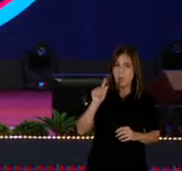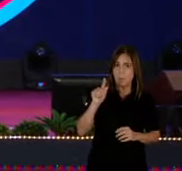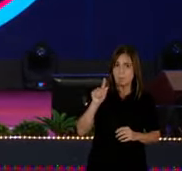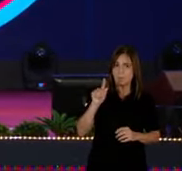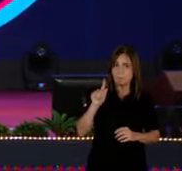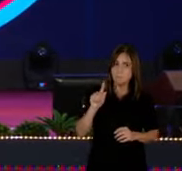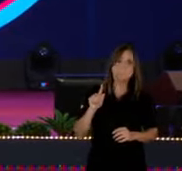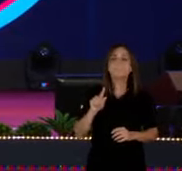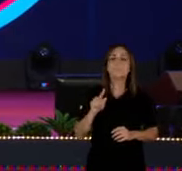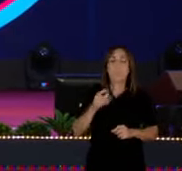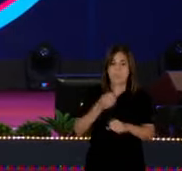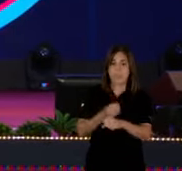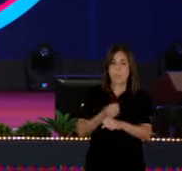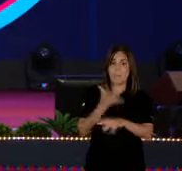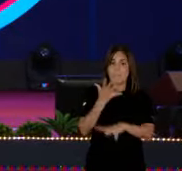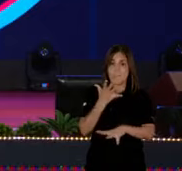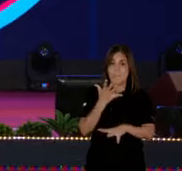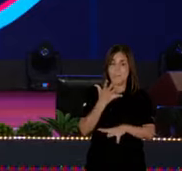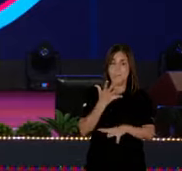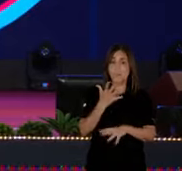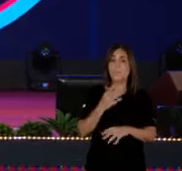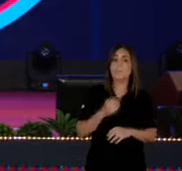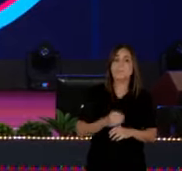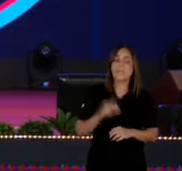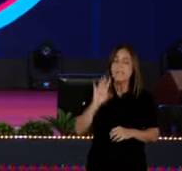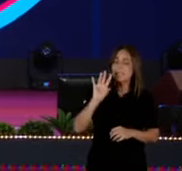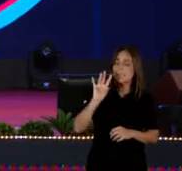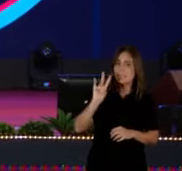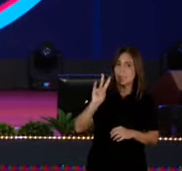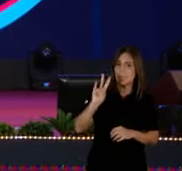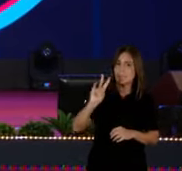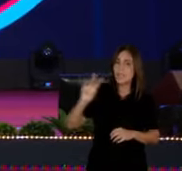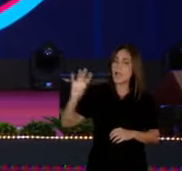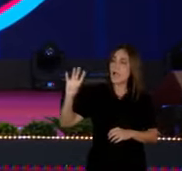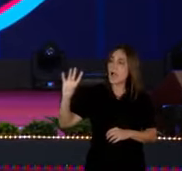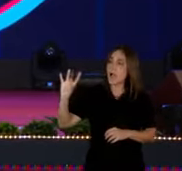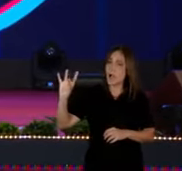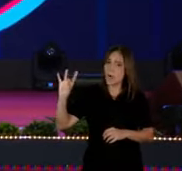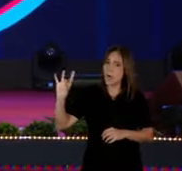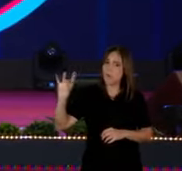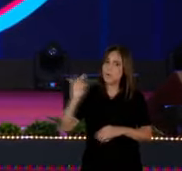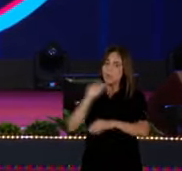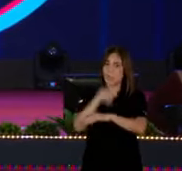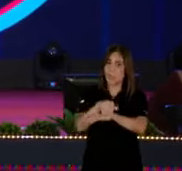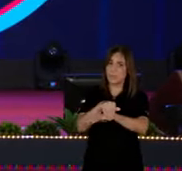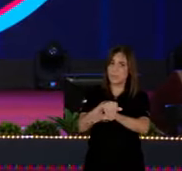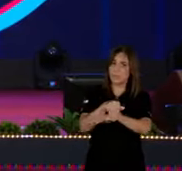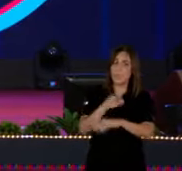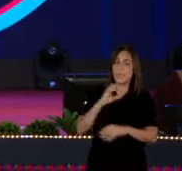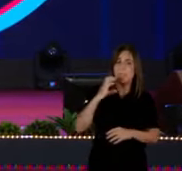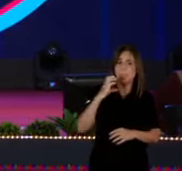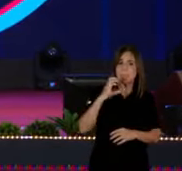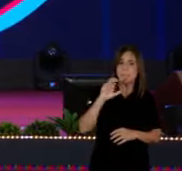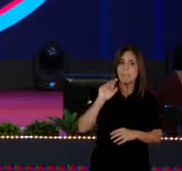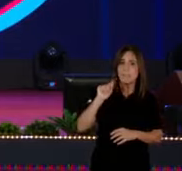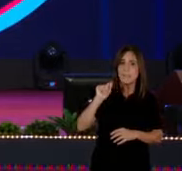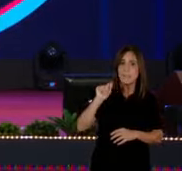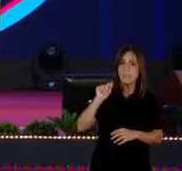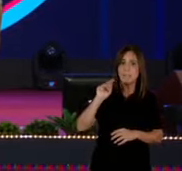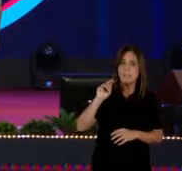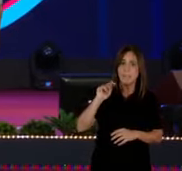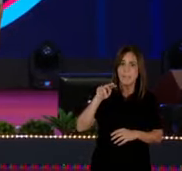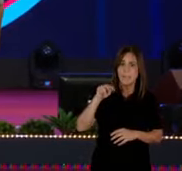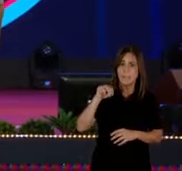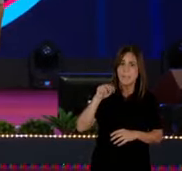de 7 a 8 de la noche. Él estará acá en vivo en CTNI, así que no se pierda el programa hablando de lo que será este evento.